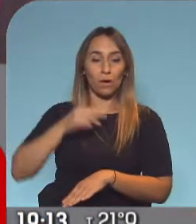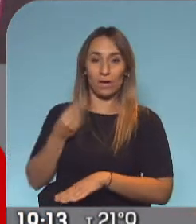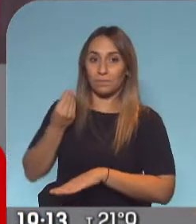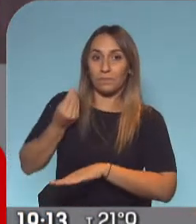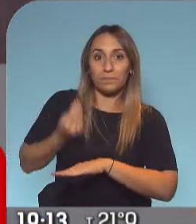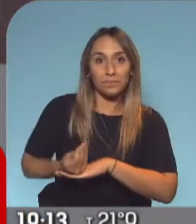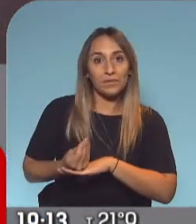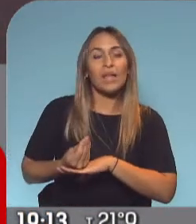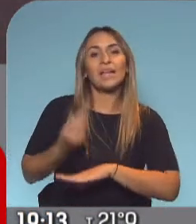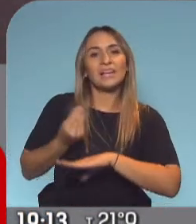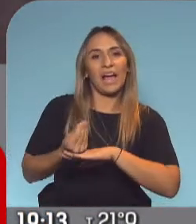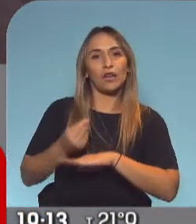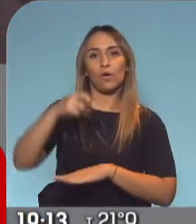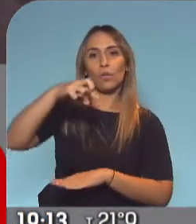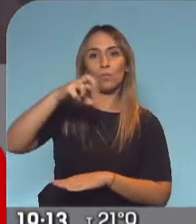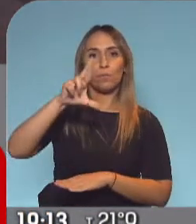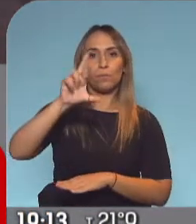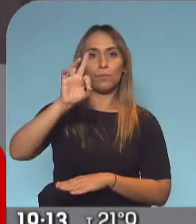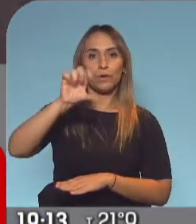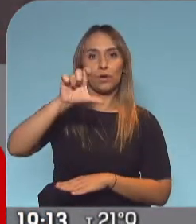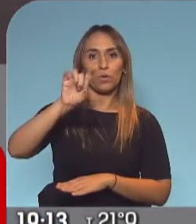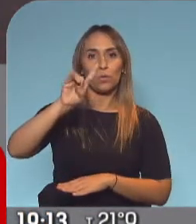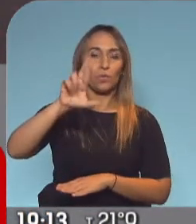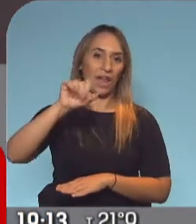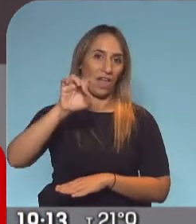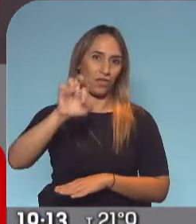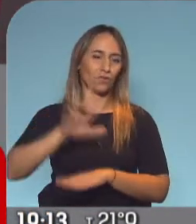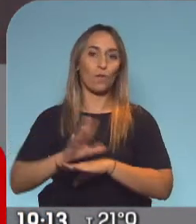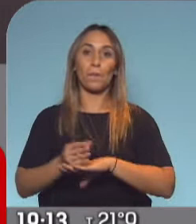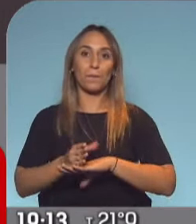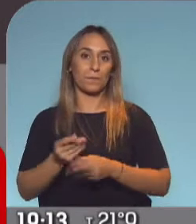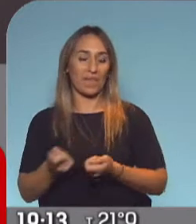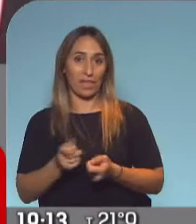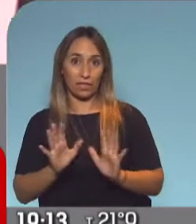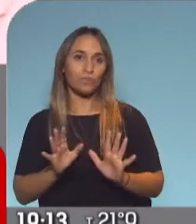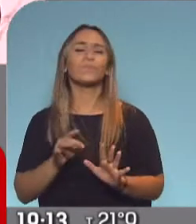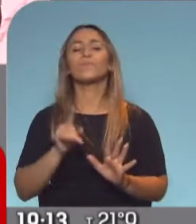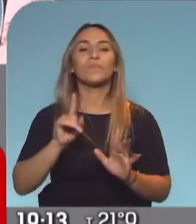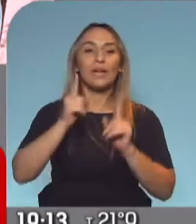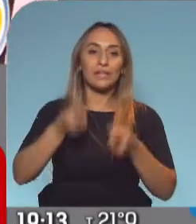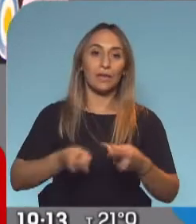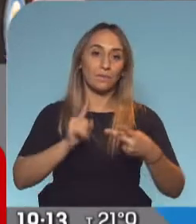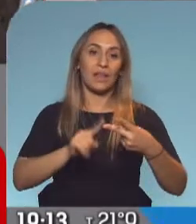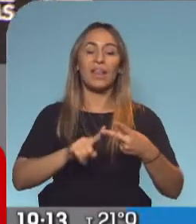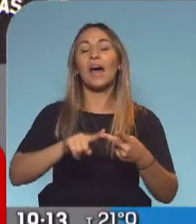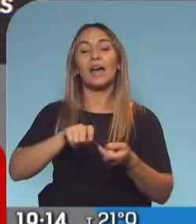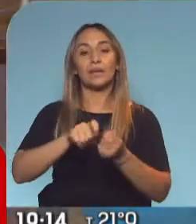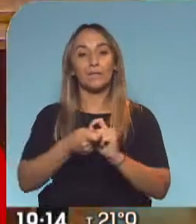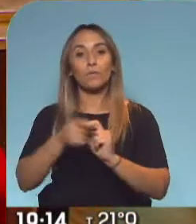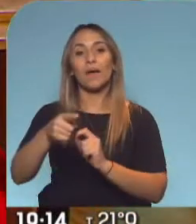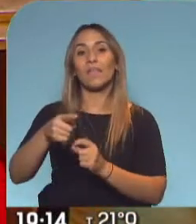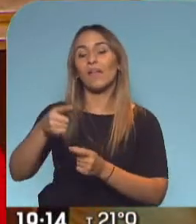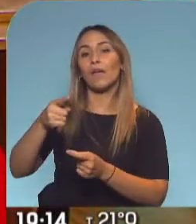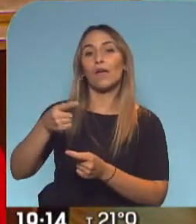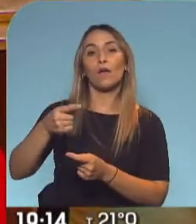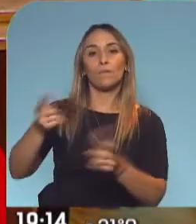asumió ese cargo con acuerdo del Senado. Y la otra ley importante, la reforma del fuero federal, que también está trabada, las dos en la Cámara de Diputados. Vamos a escuchar